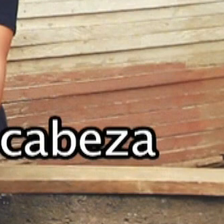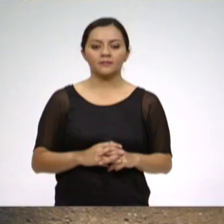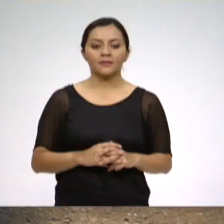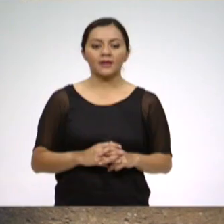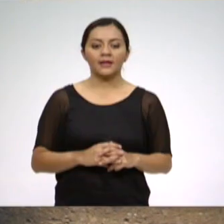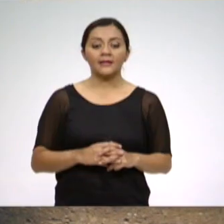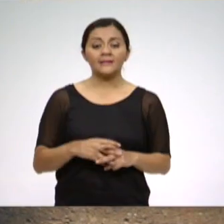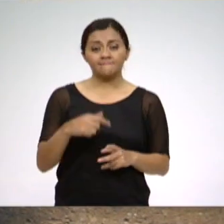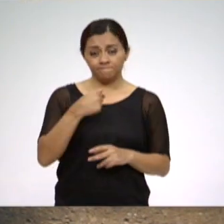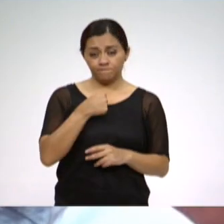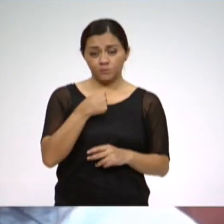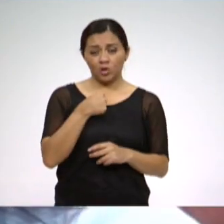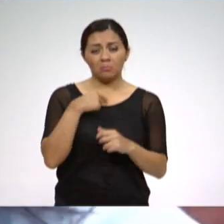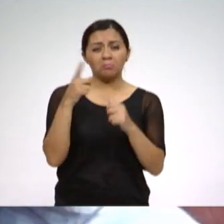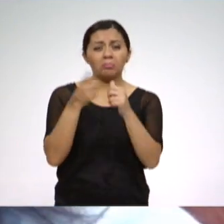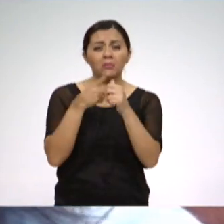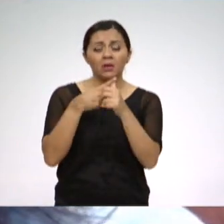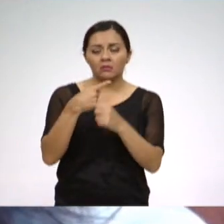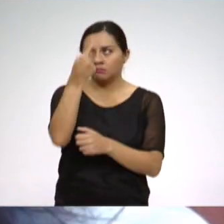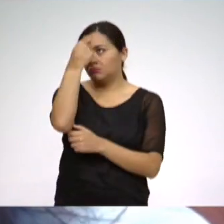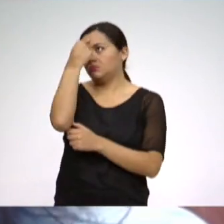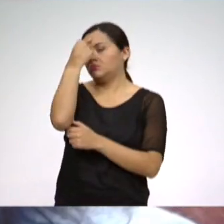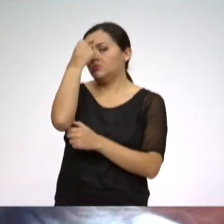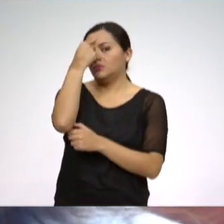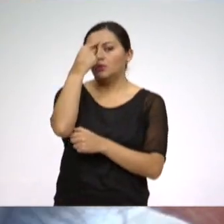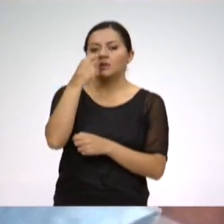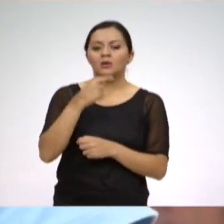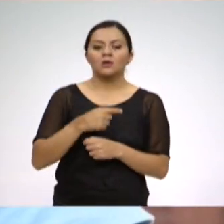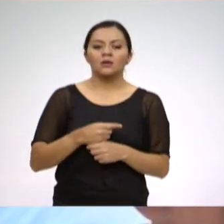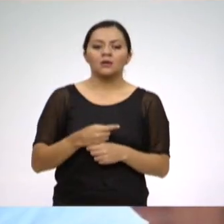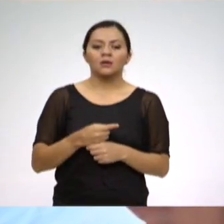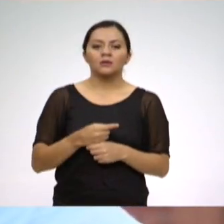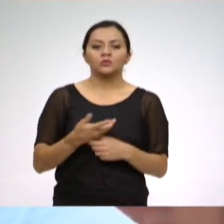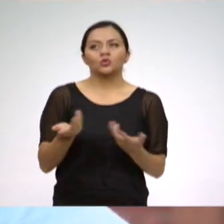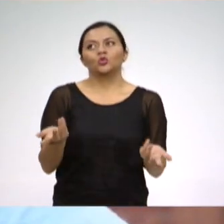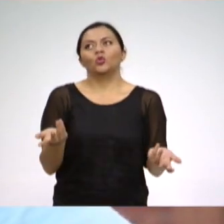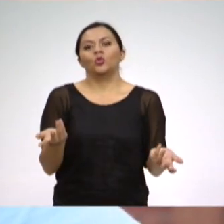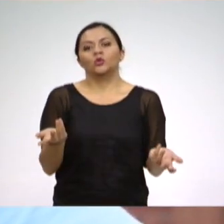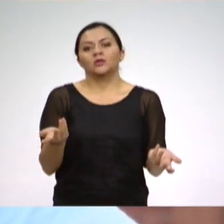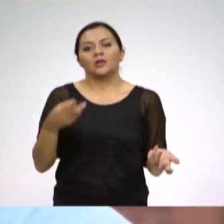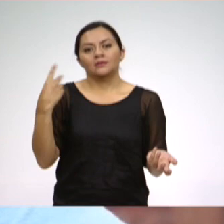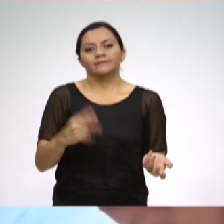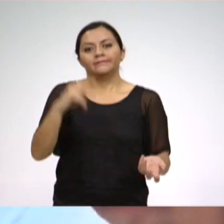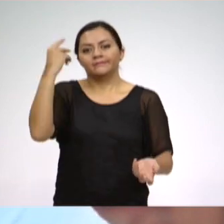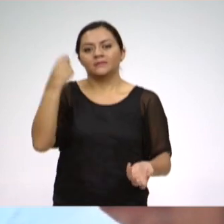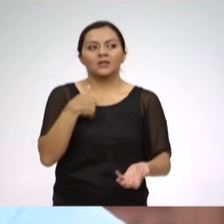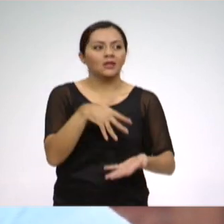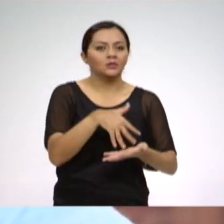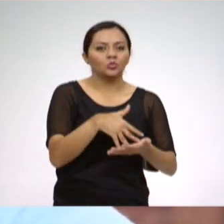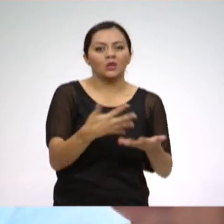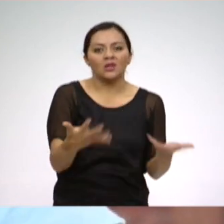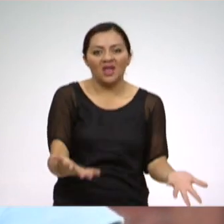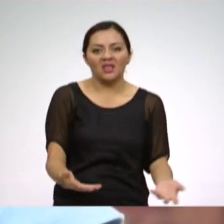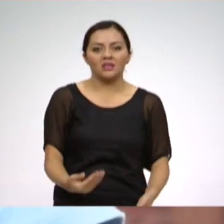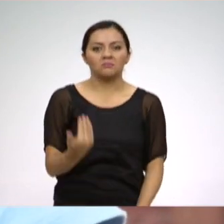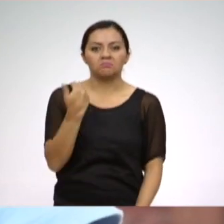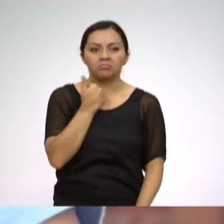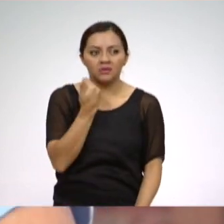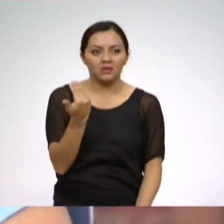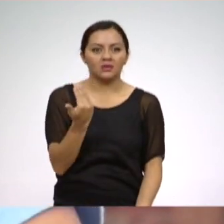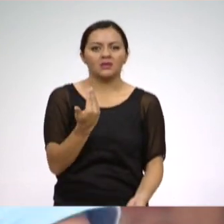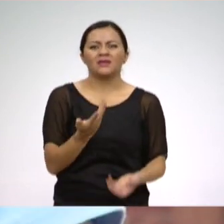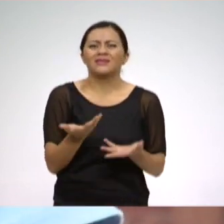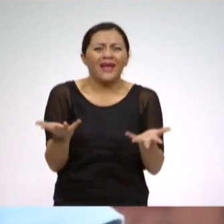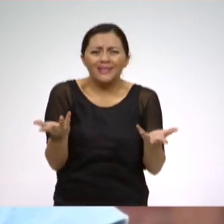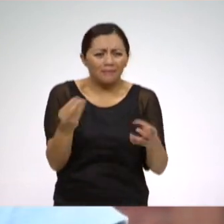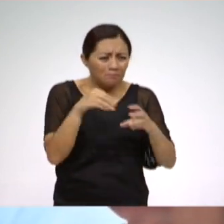Lo primero que se me pasó por mi cabeza fue decir, chuta, o sea, está mal porque no estudié, no hice nada. Y tampoco tenía ni